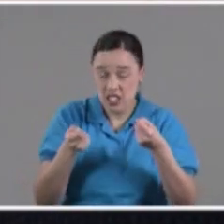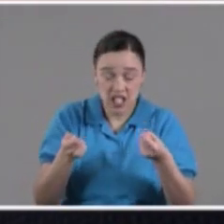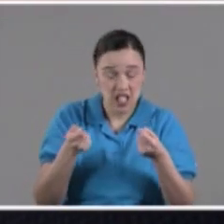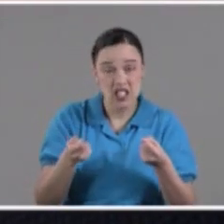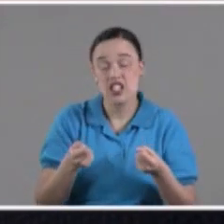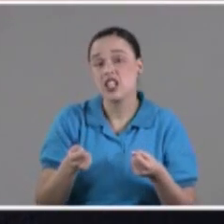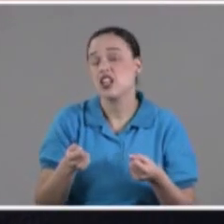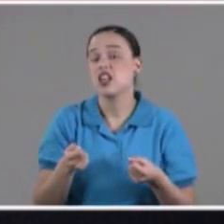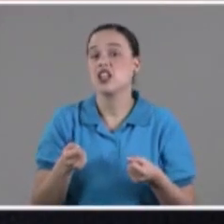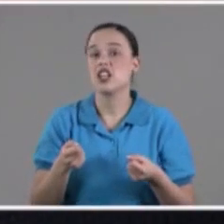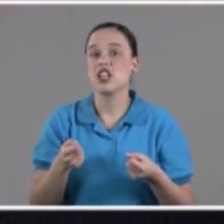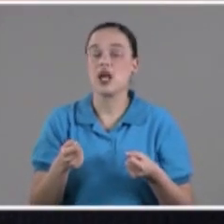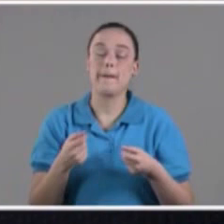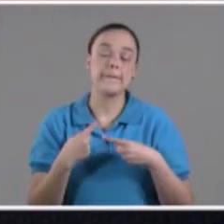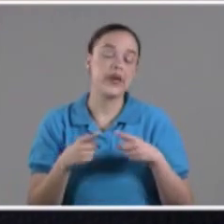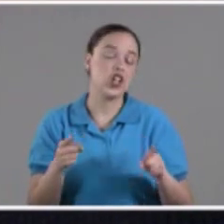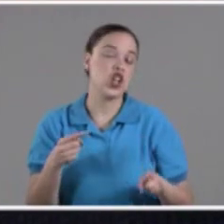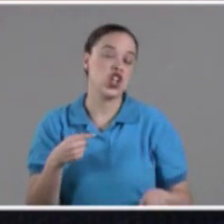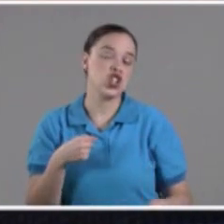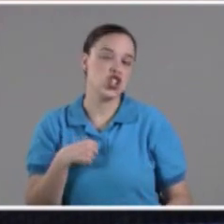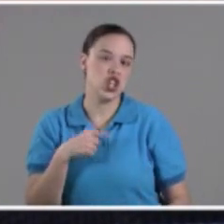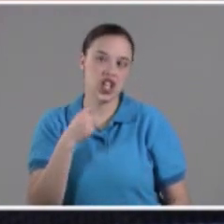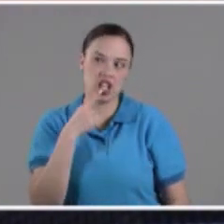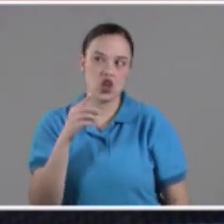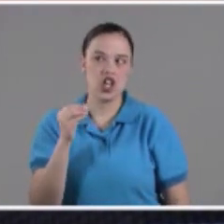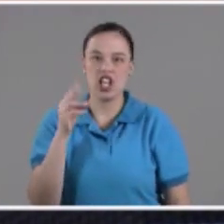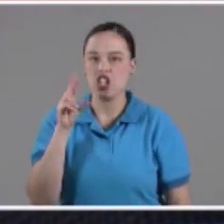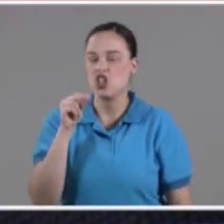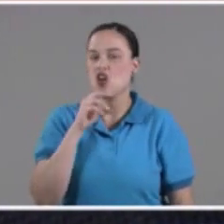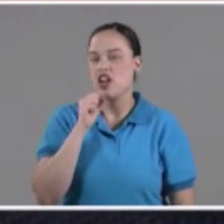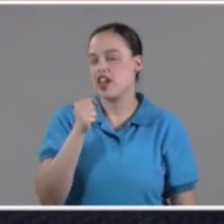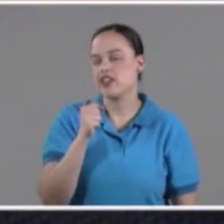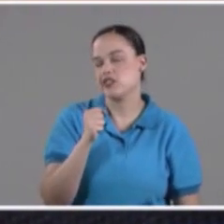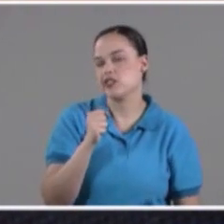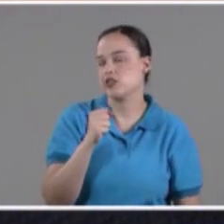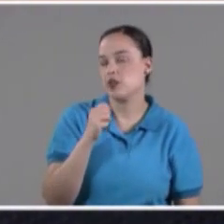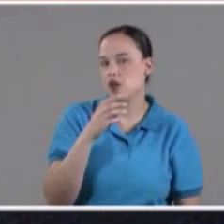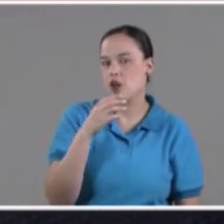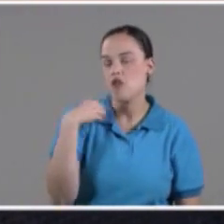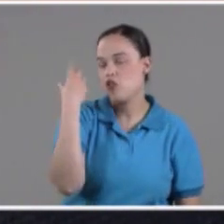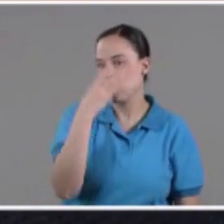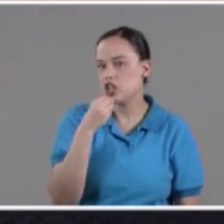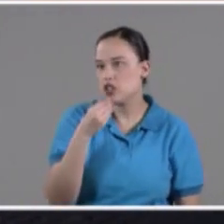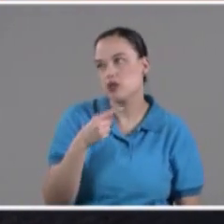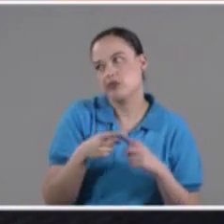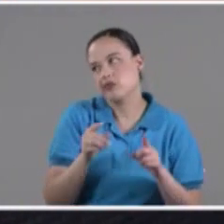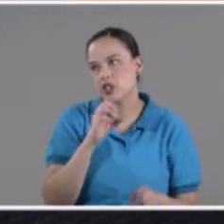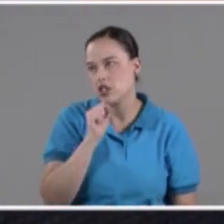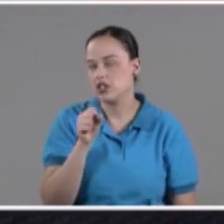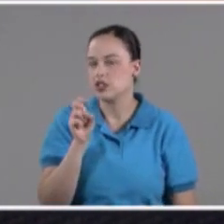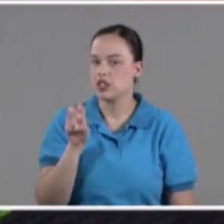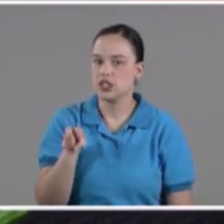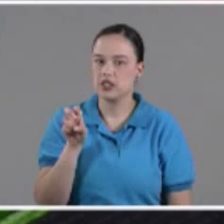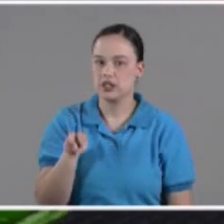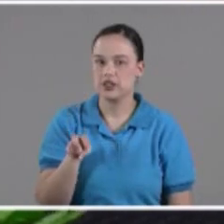pero yo le digo que no es sabroso pero es necesario